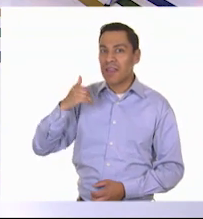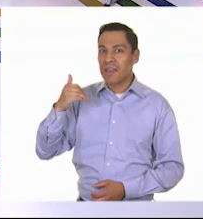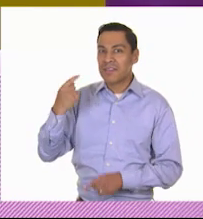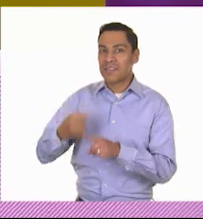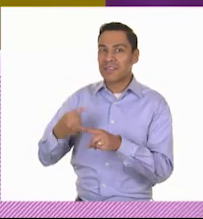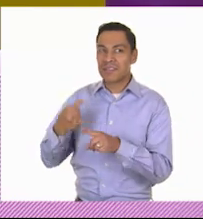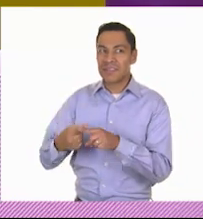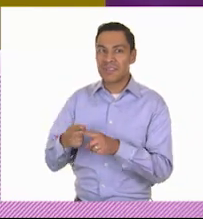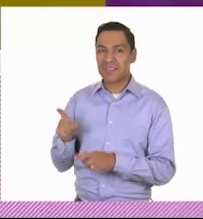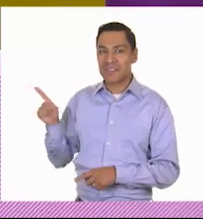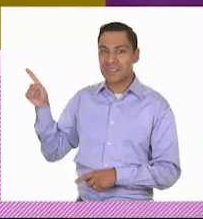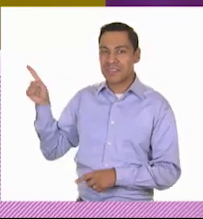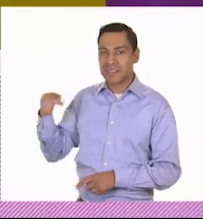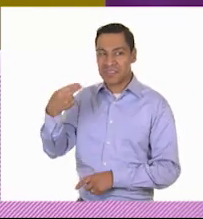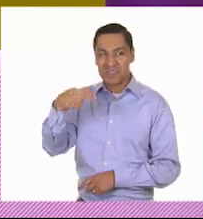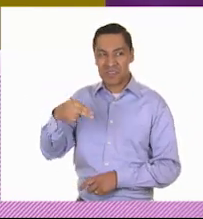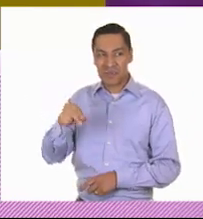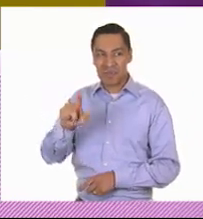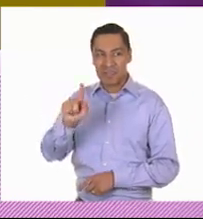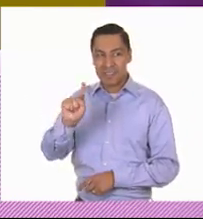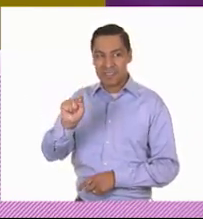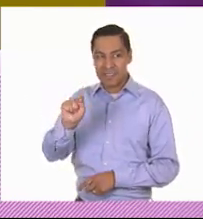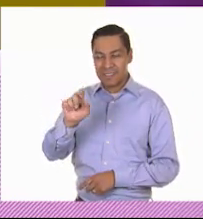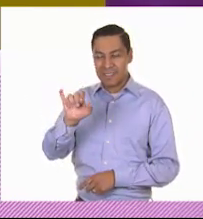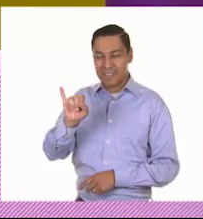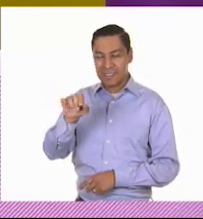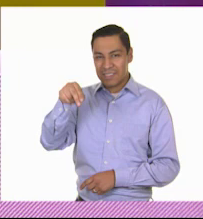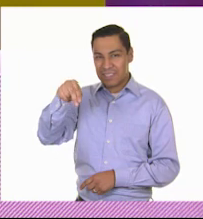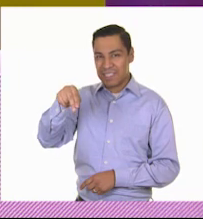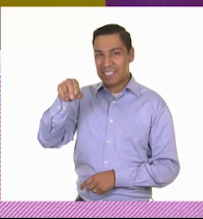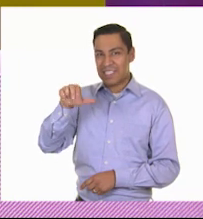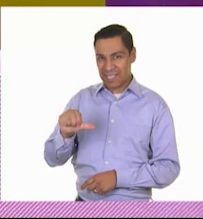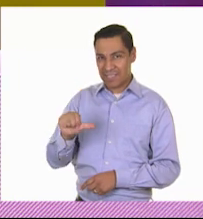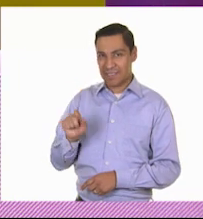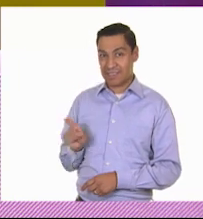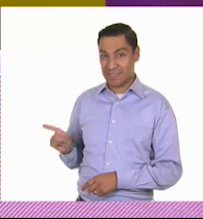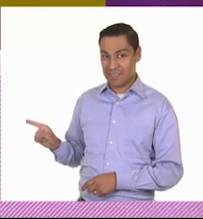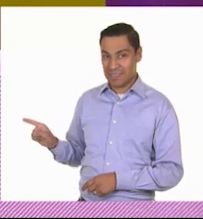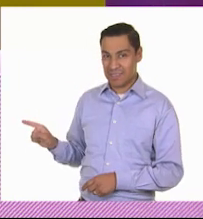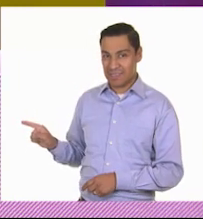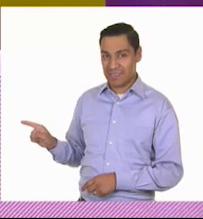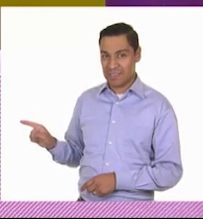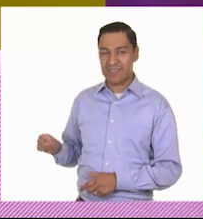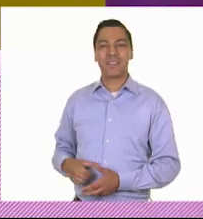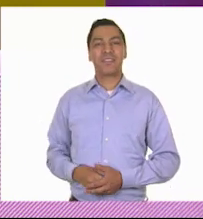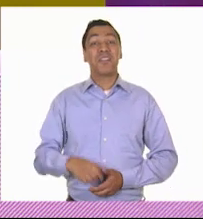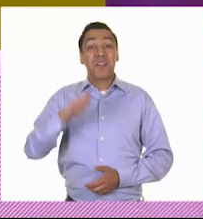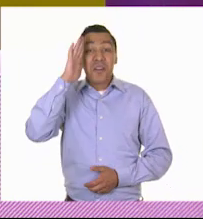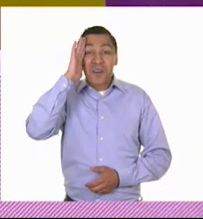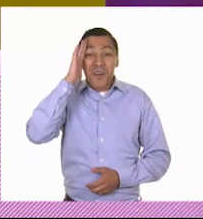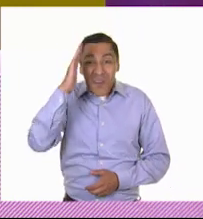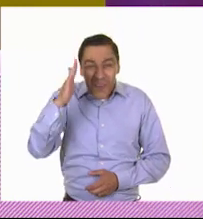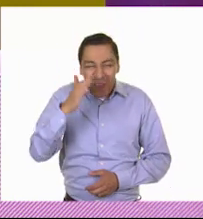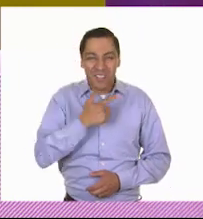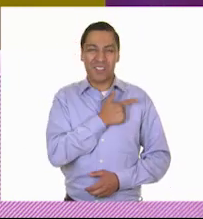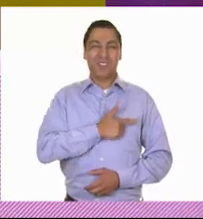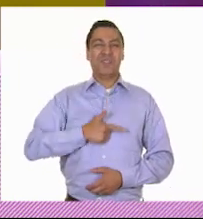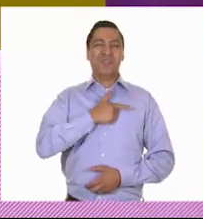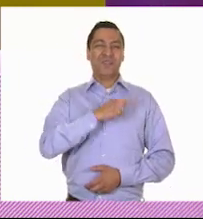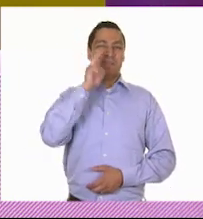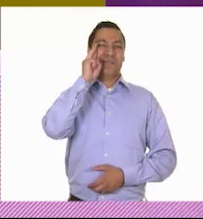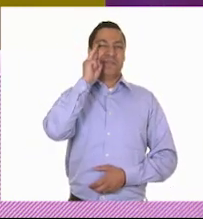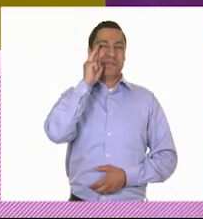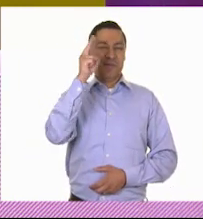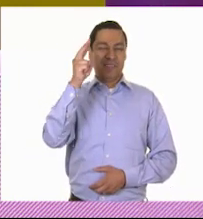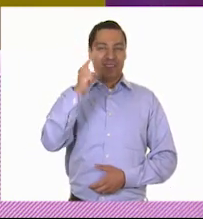¡Tina! Hola, Tina. ¡Hola, Tina! ¡Hola! Me encanta estar aquí con